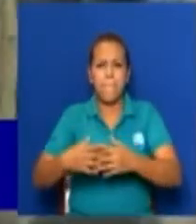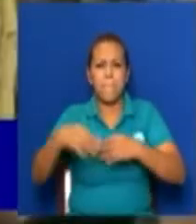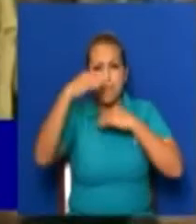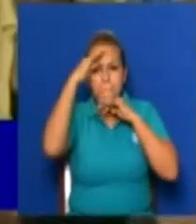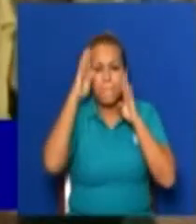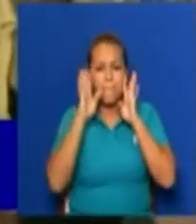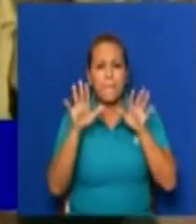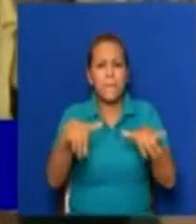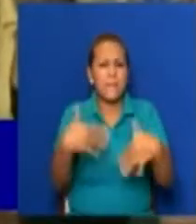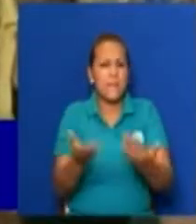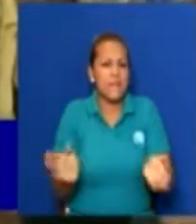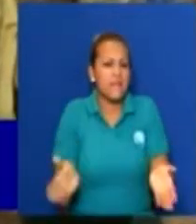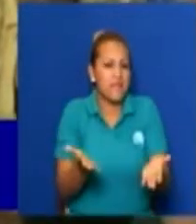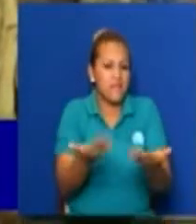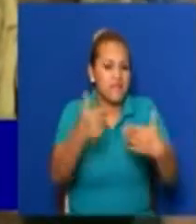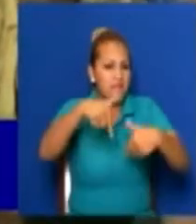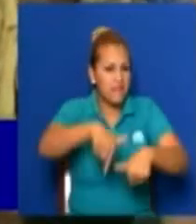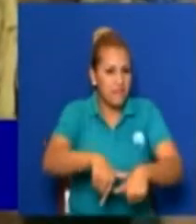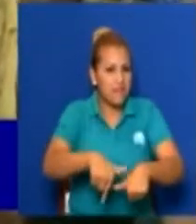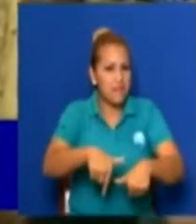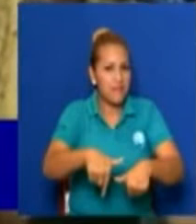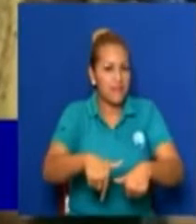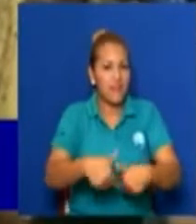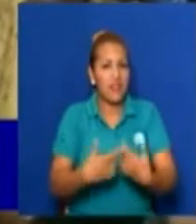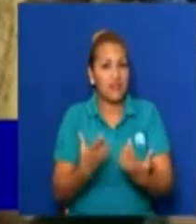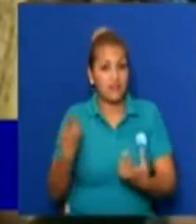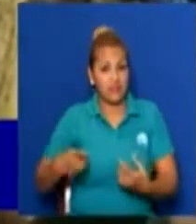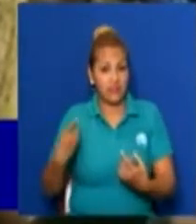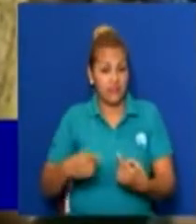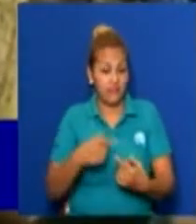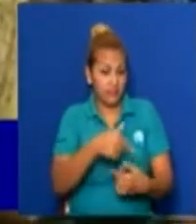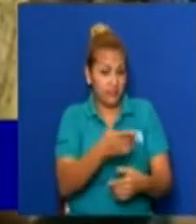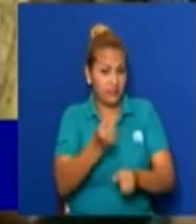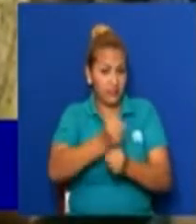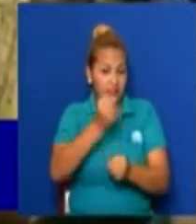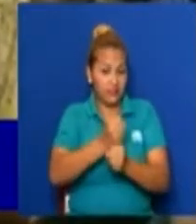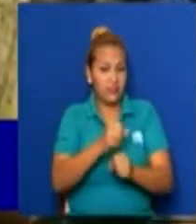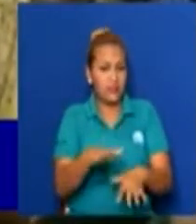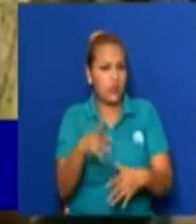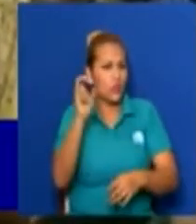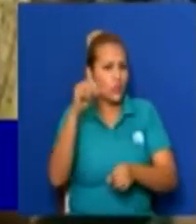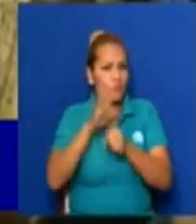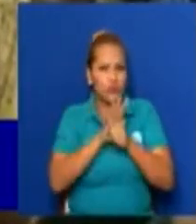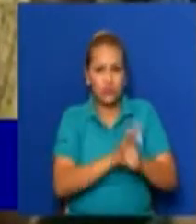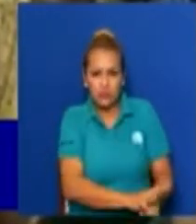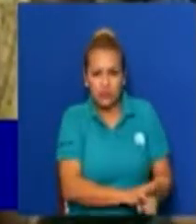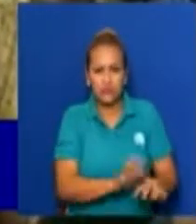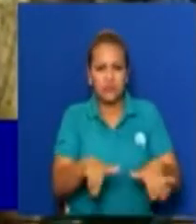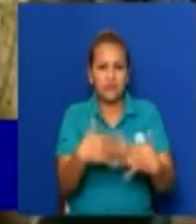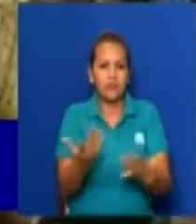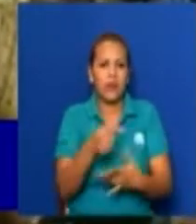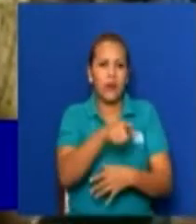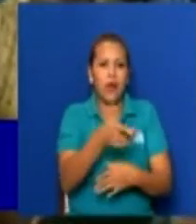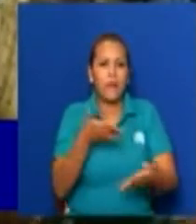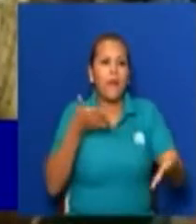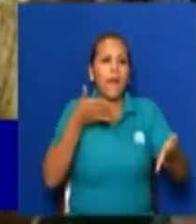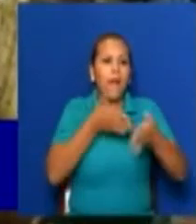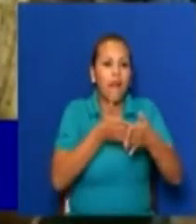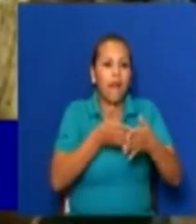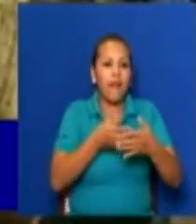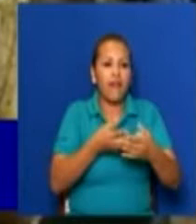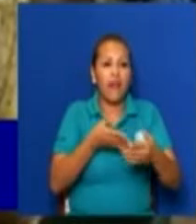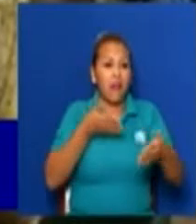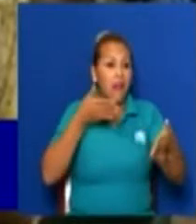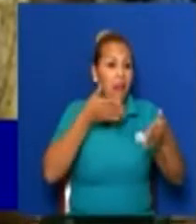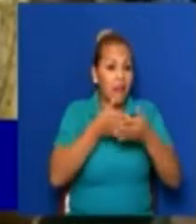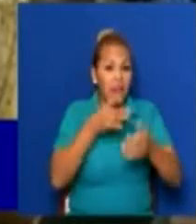sería el hecho de que no se discrimine a los trabajadores poniendo como edad máxima 35 años. Eso